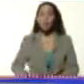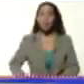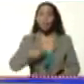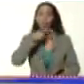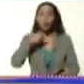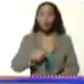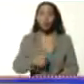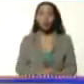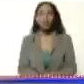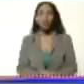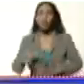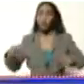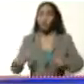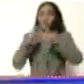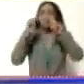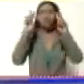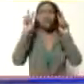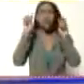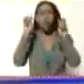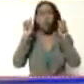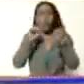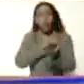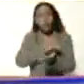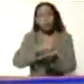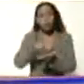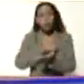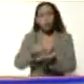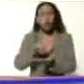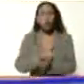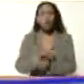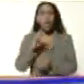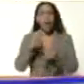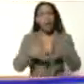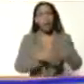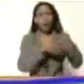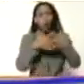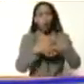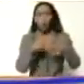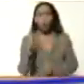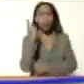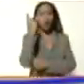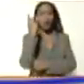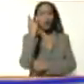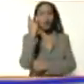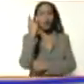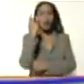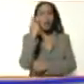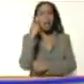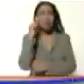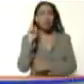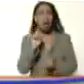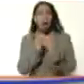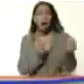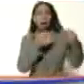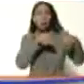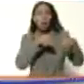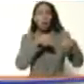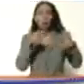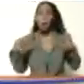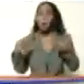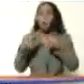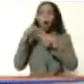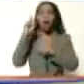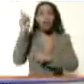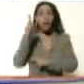Se conocieron en Nueva York y se citaron a Moscú en